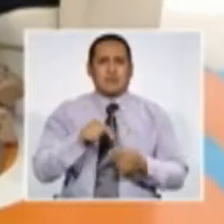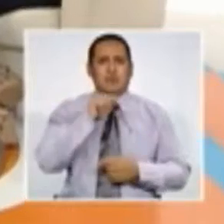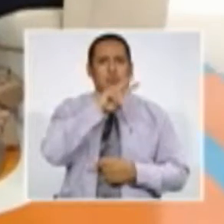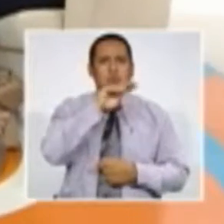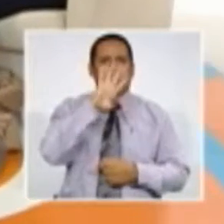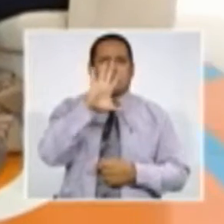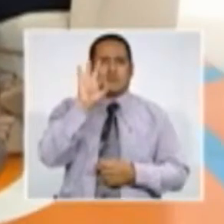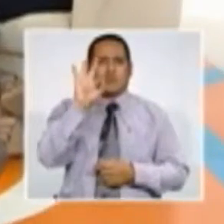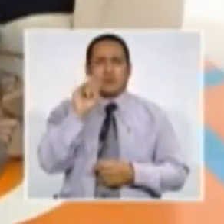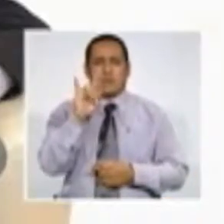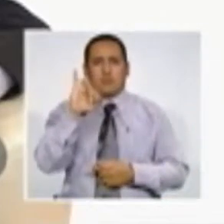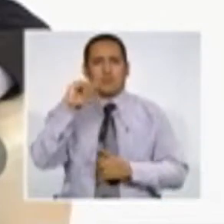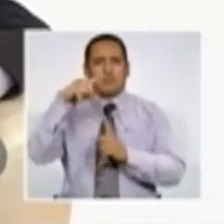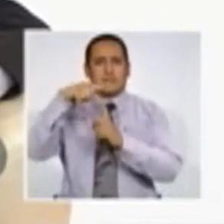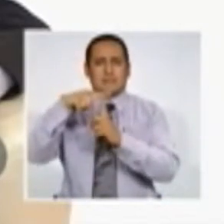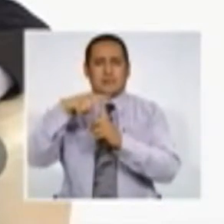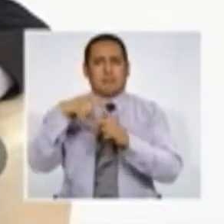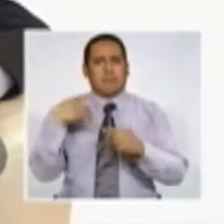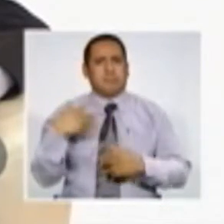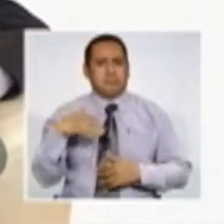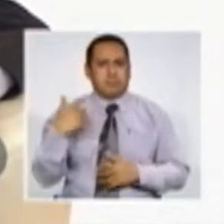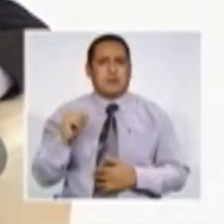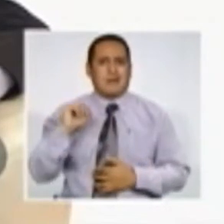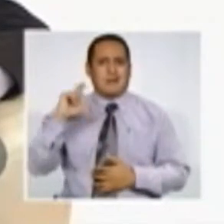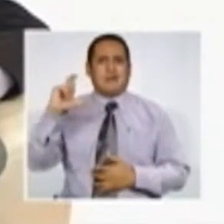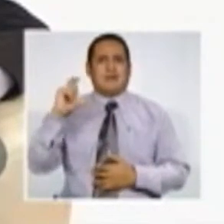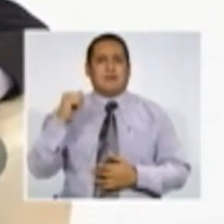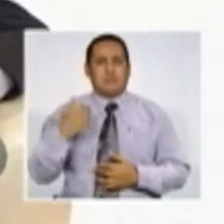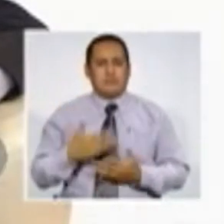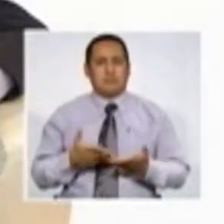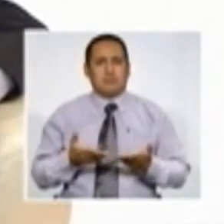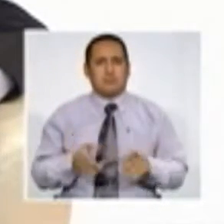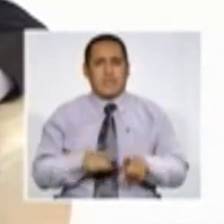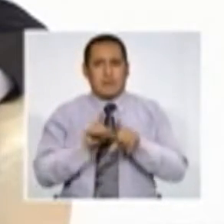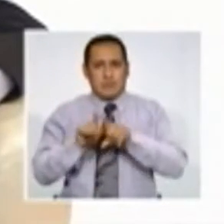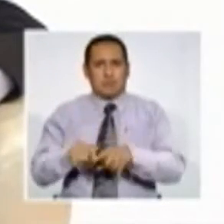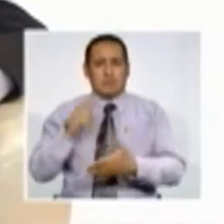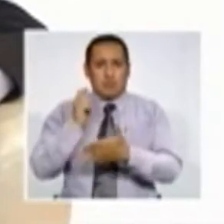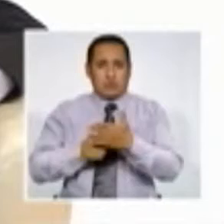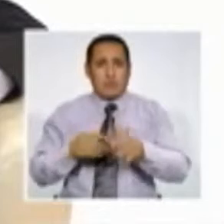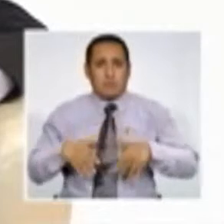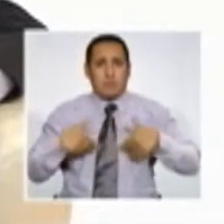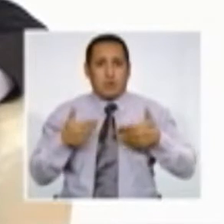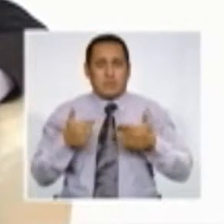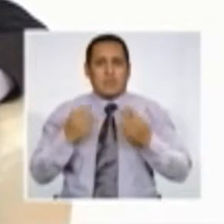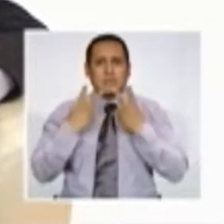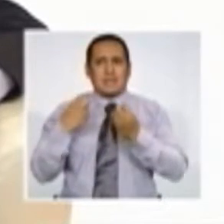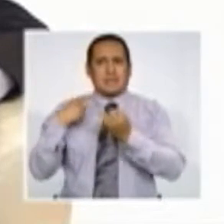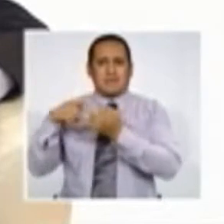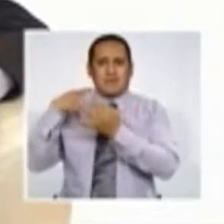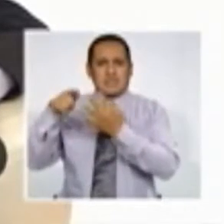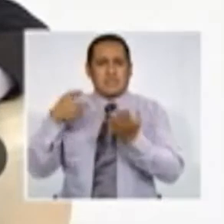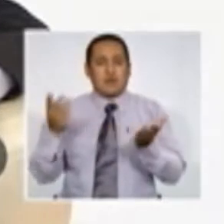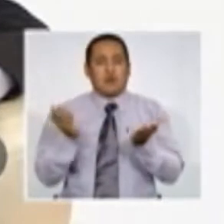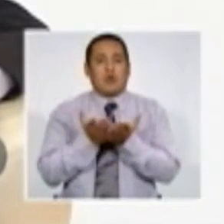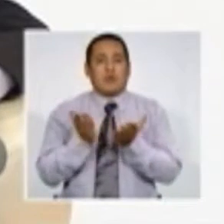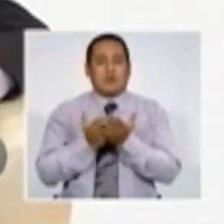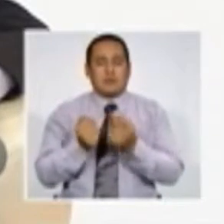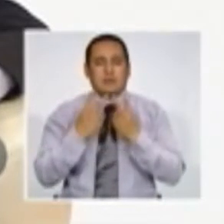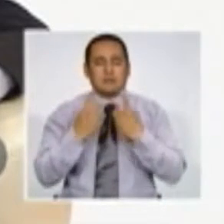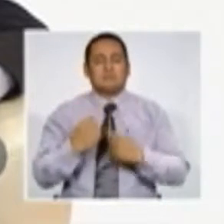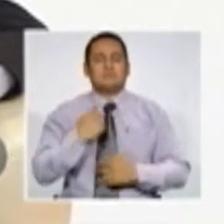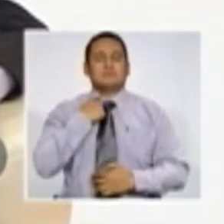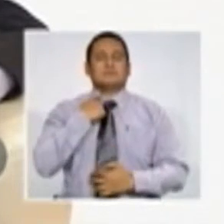por 450 unidades impositivas tributarias. Entonces son multas altas. Y de hecho, diversos colegios se